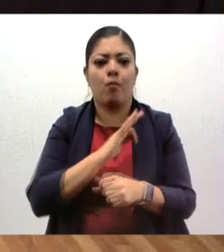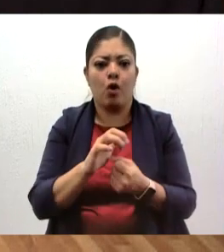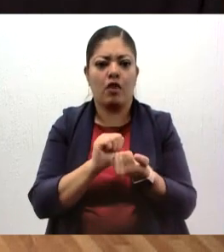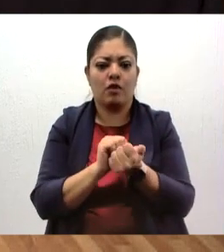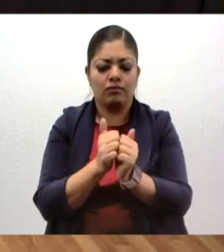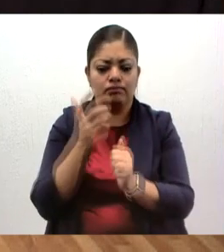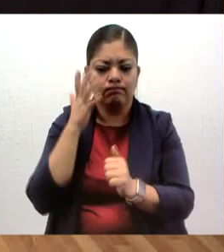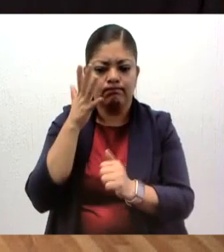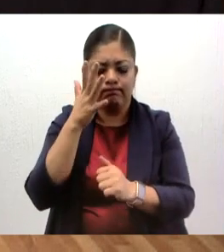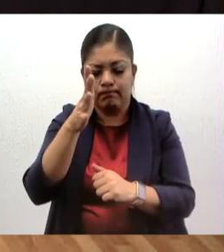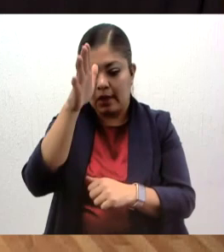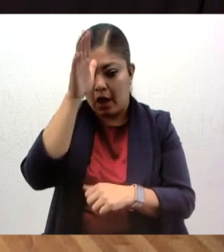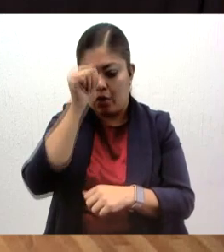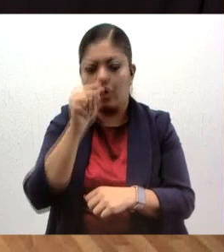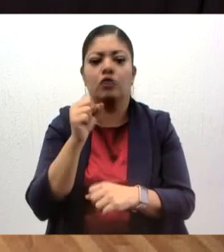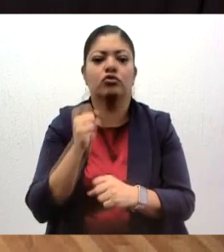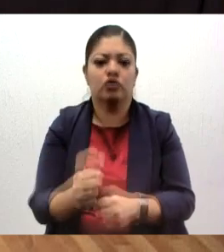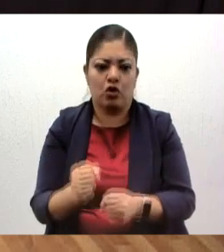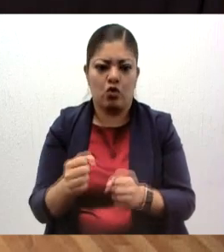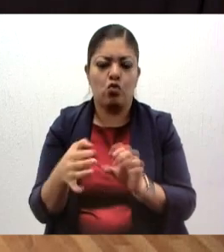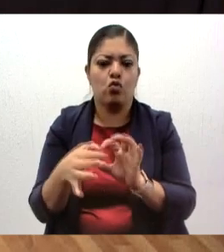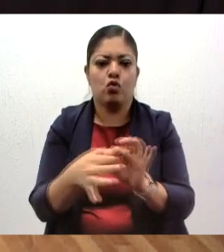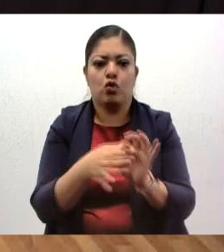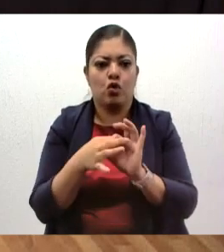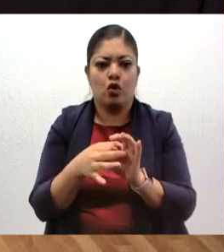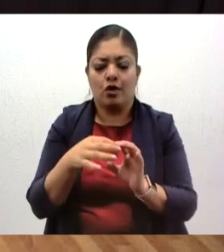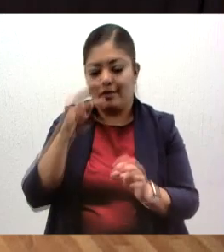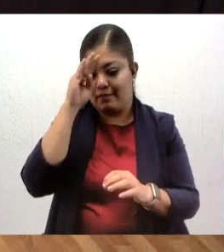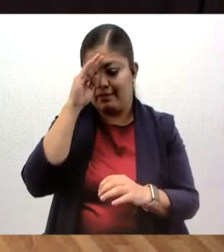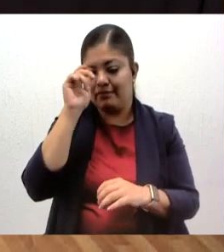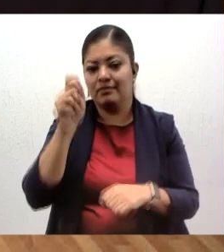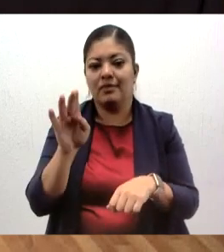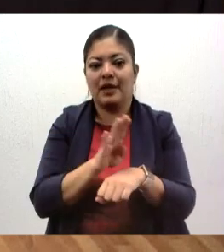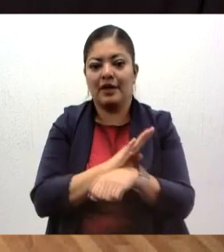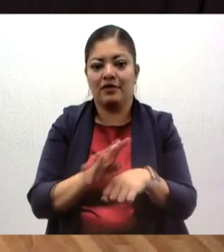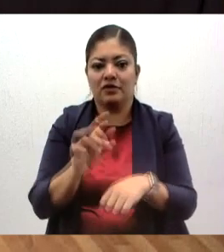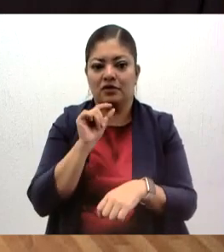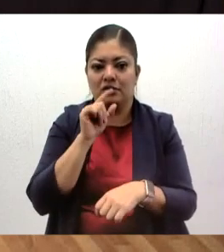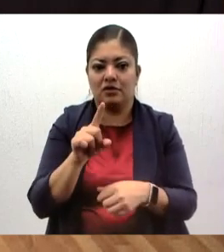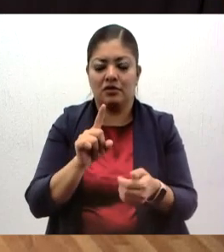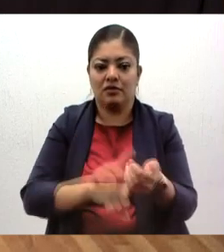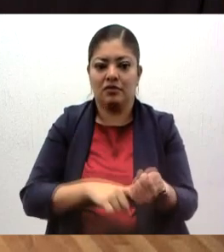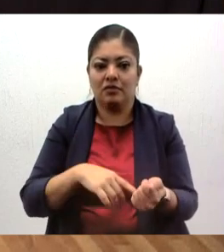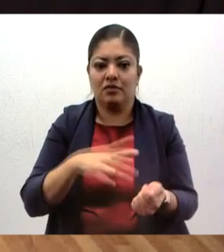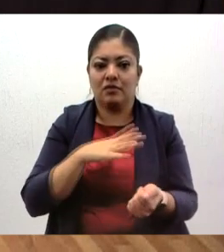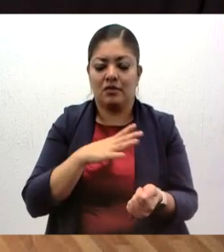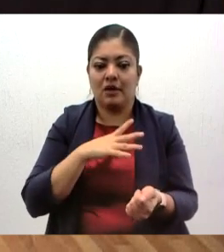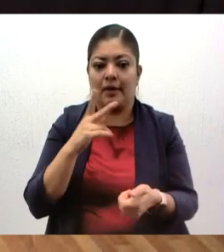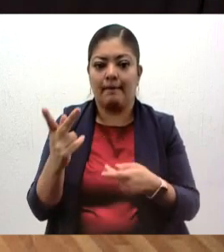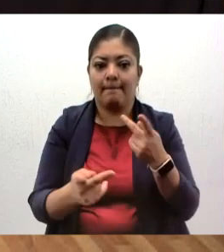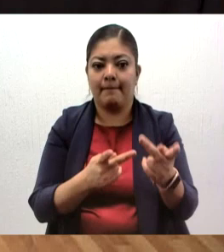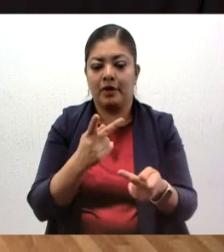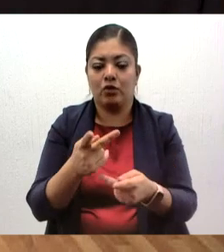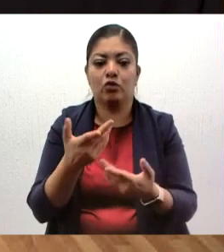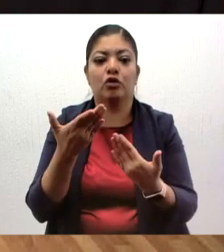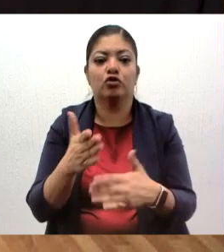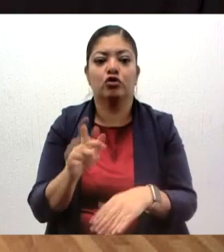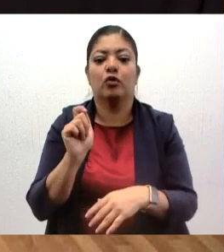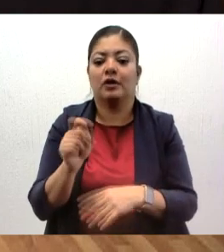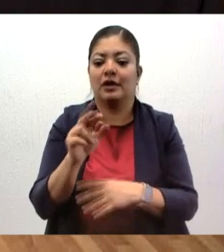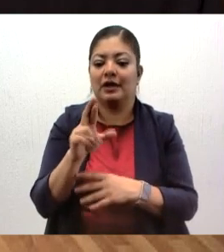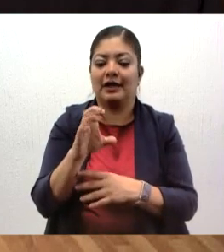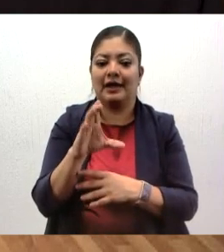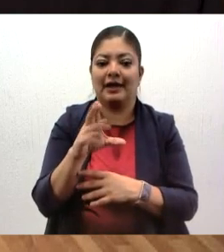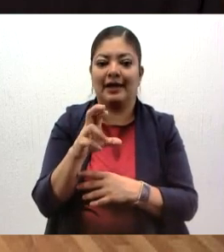y lo vamos a hacer pensando en el bien de los jalicienses yo tengo algunas preguntas sobre recrea Es sobre el